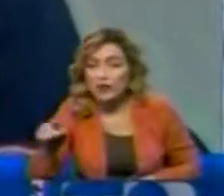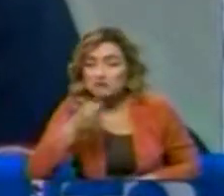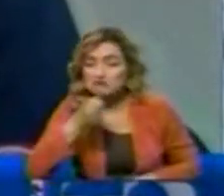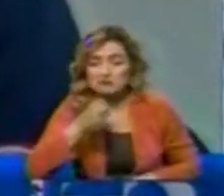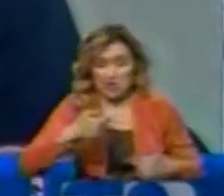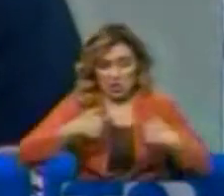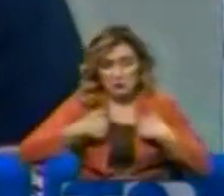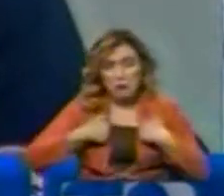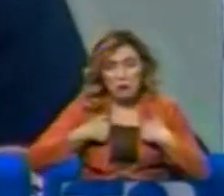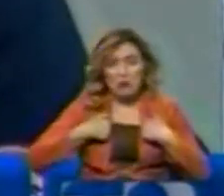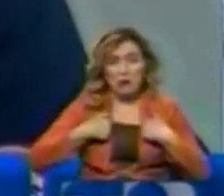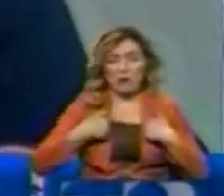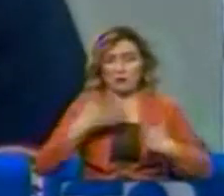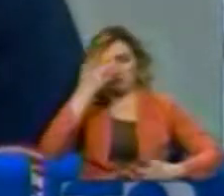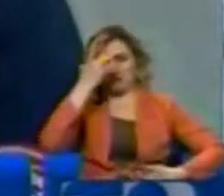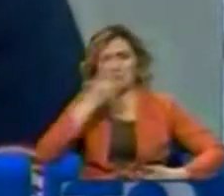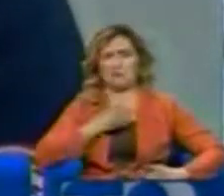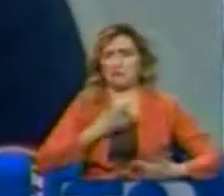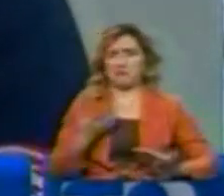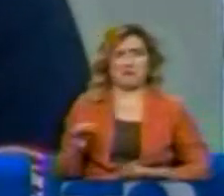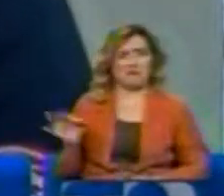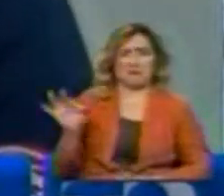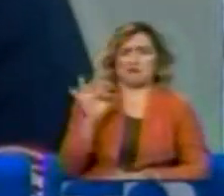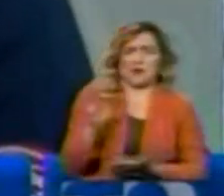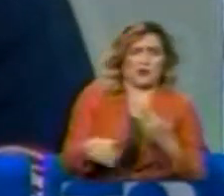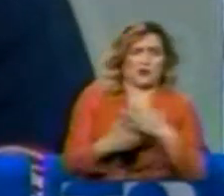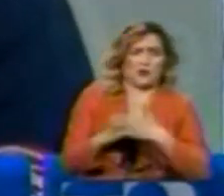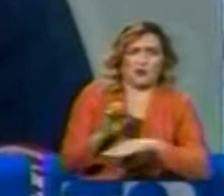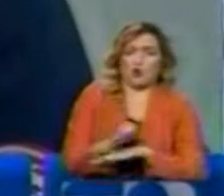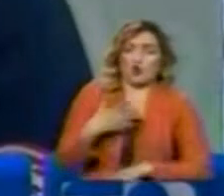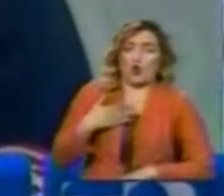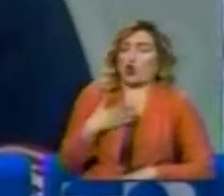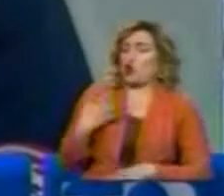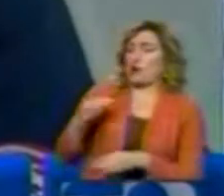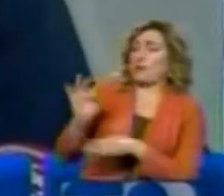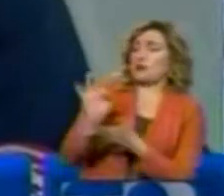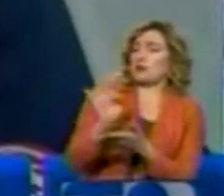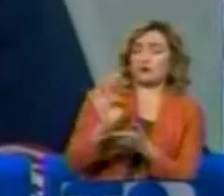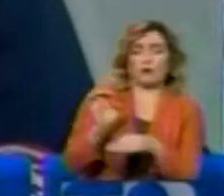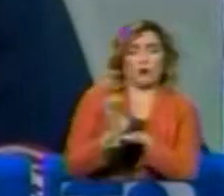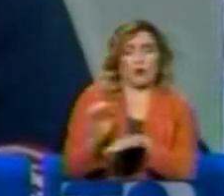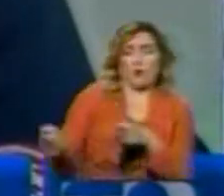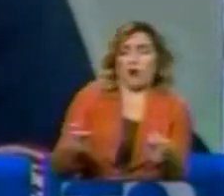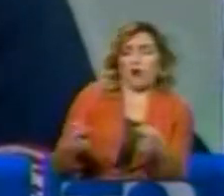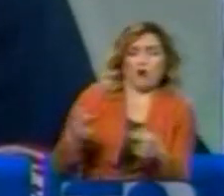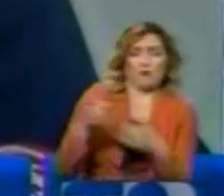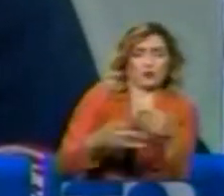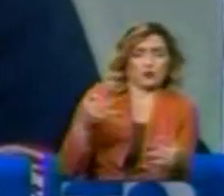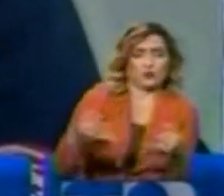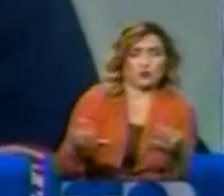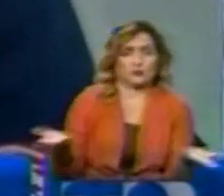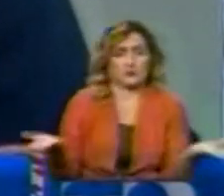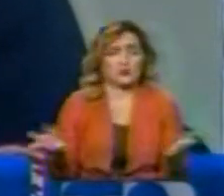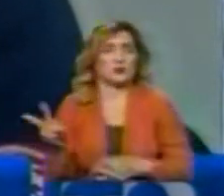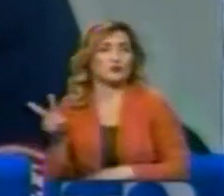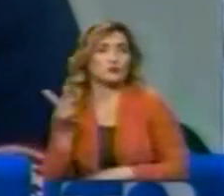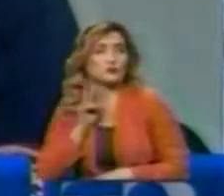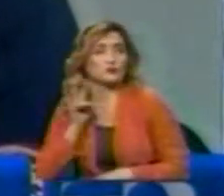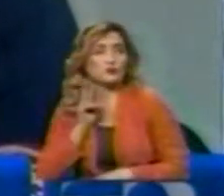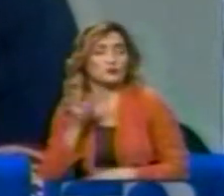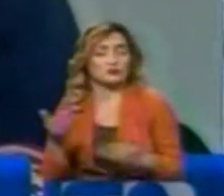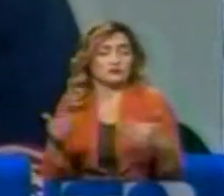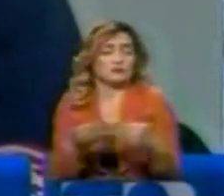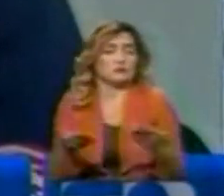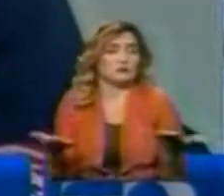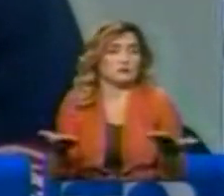podemos tomarnos una atribución de representar a todo el pueblo ecuatoriano en una contienda jurídica cuya víctima del supuesto